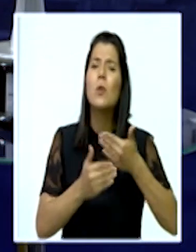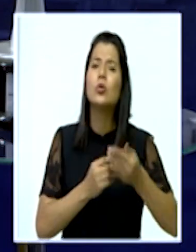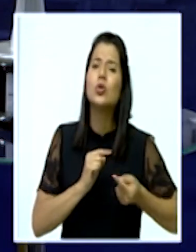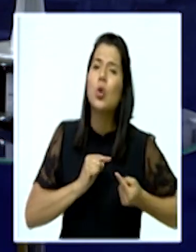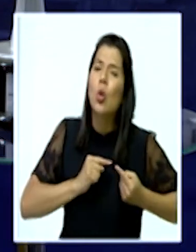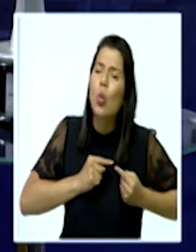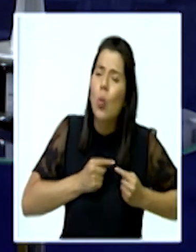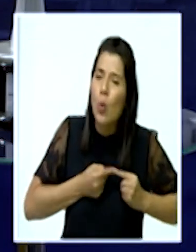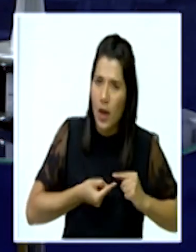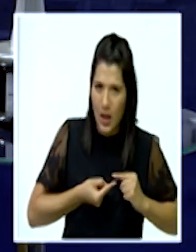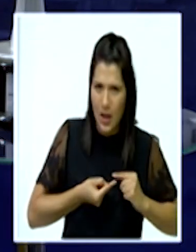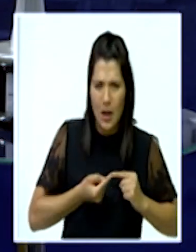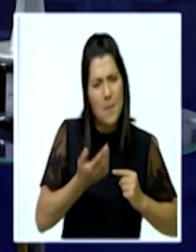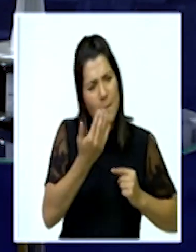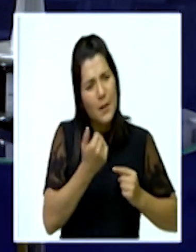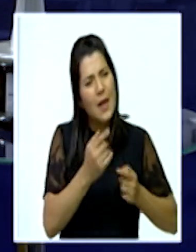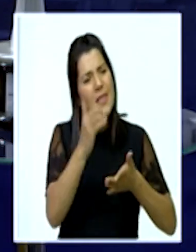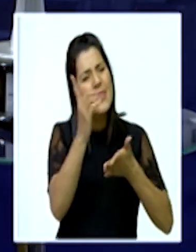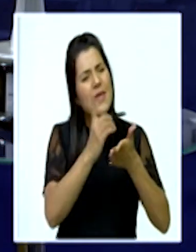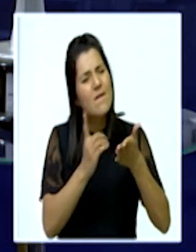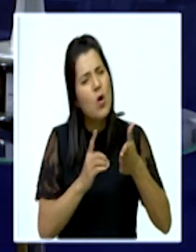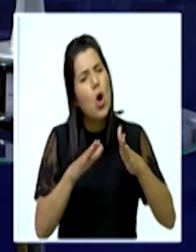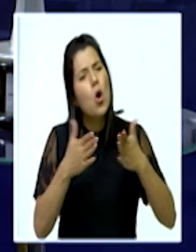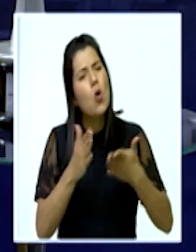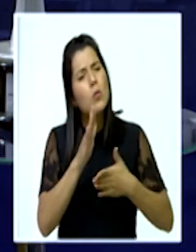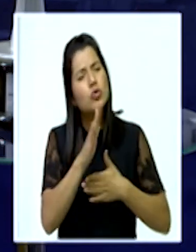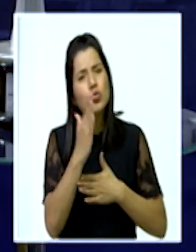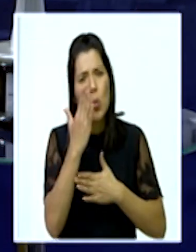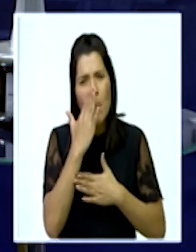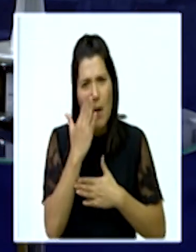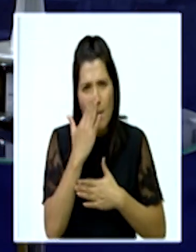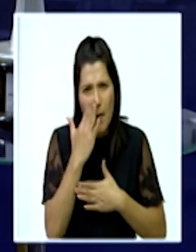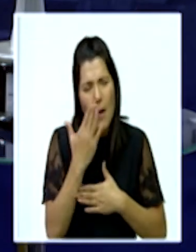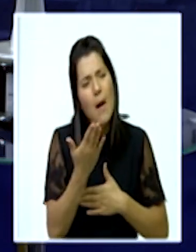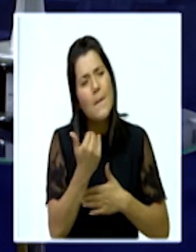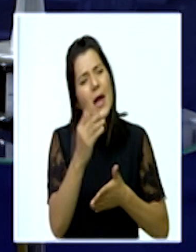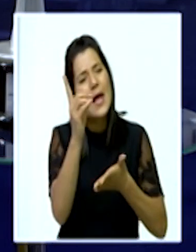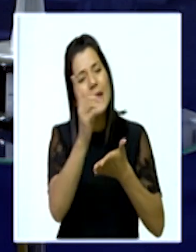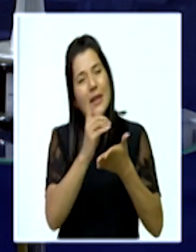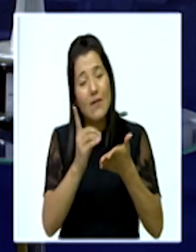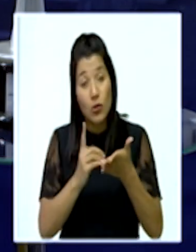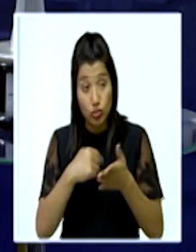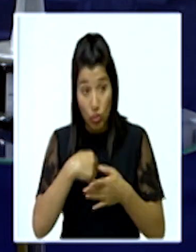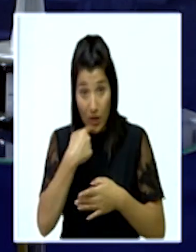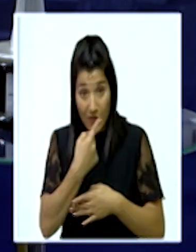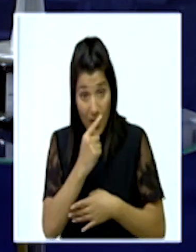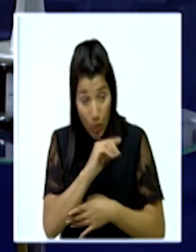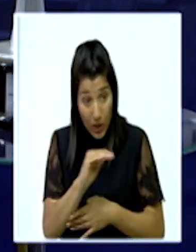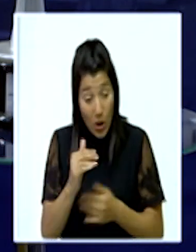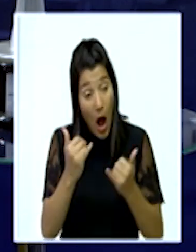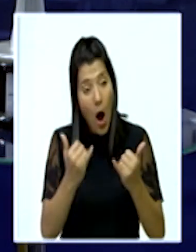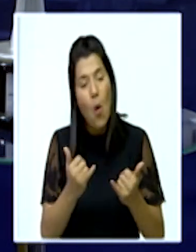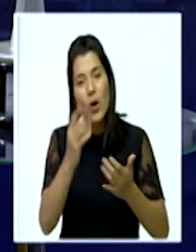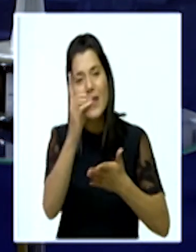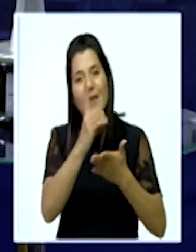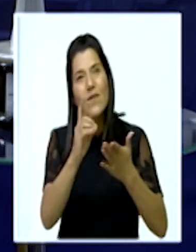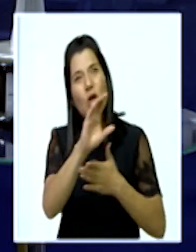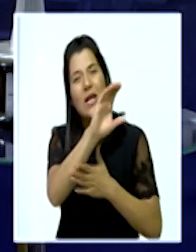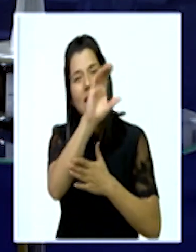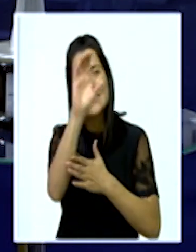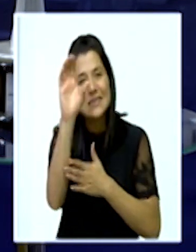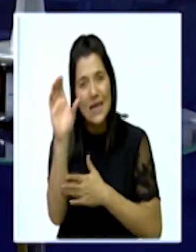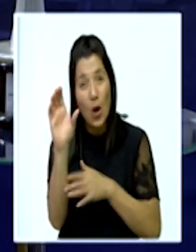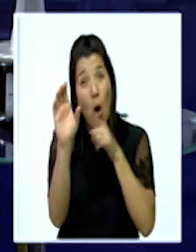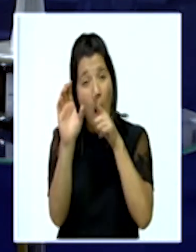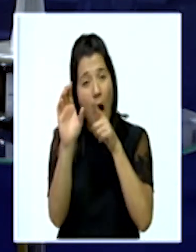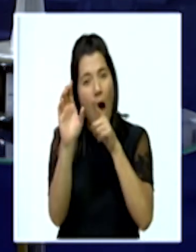vamos a dibujar cómo era tu mamá, vamos a dibujar cómo te gustaría. Yo les digo mucho a los niños, vamos a dibujar el cielo donde está tu